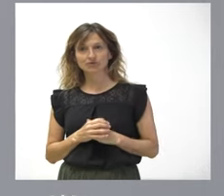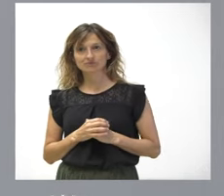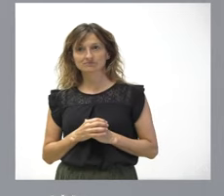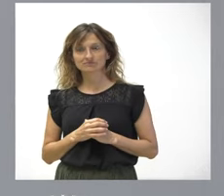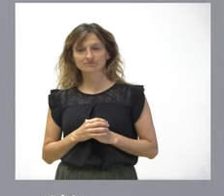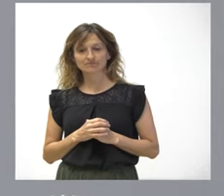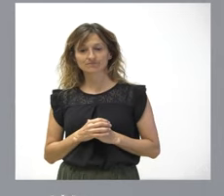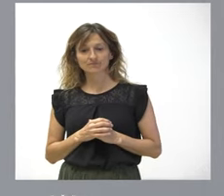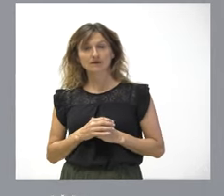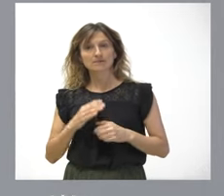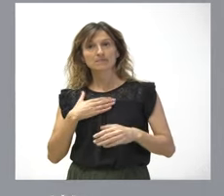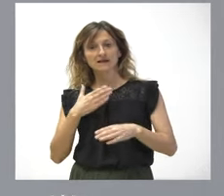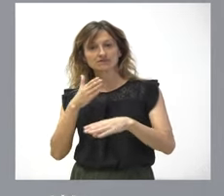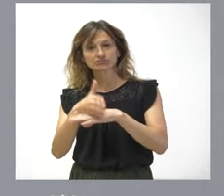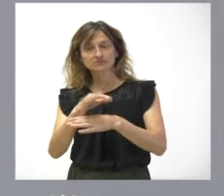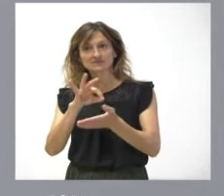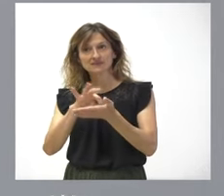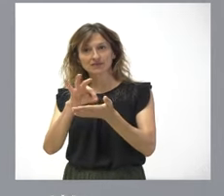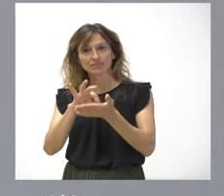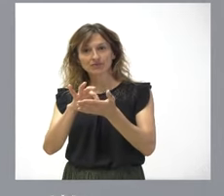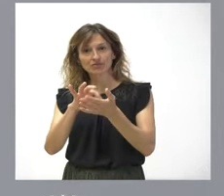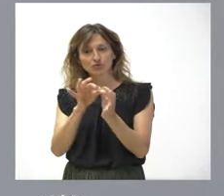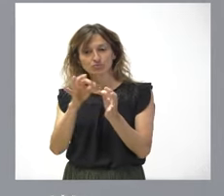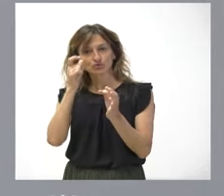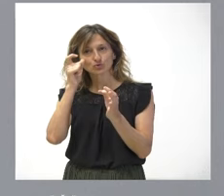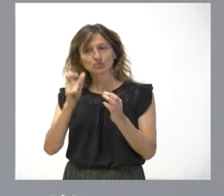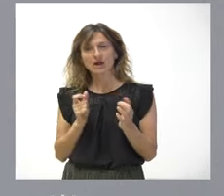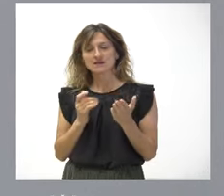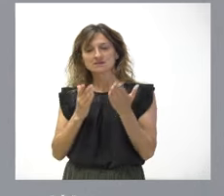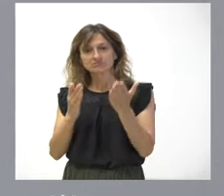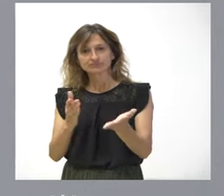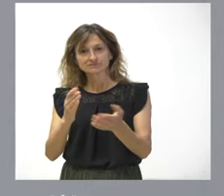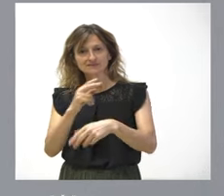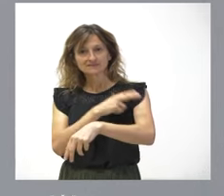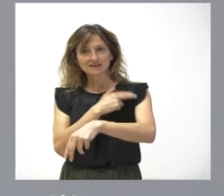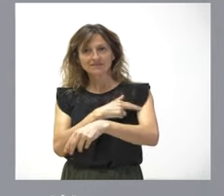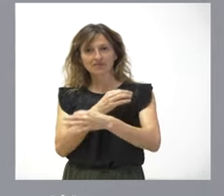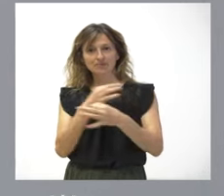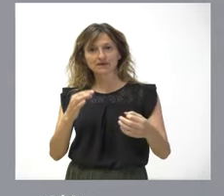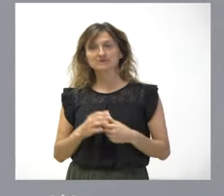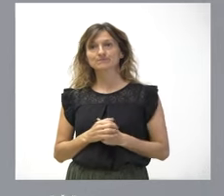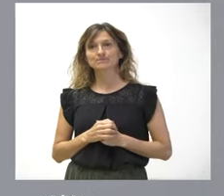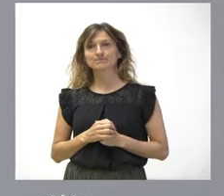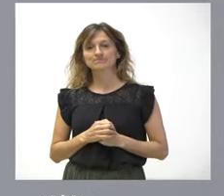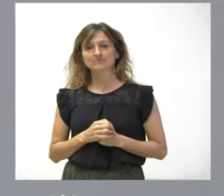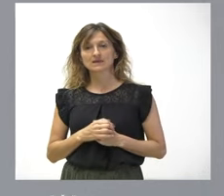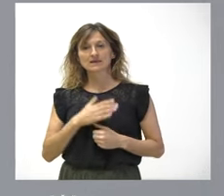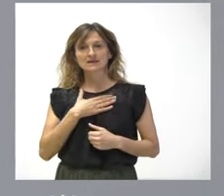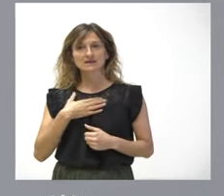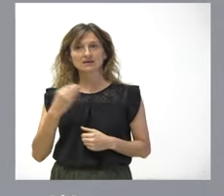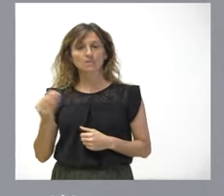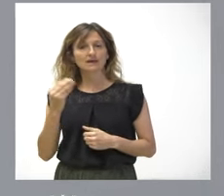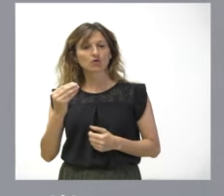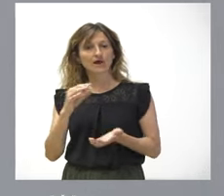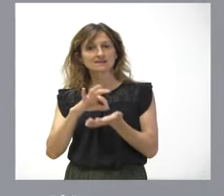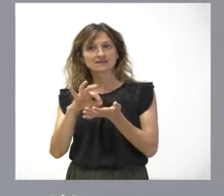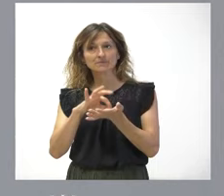servicios también al mundo rural y para que prestemos la asistencia sanitaria por tanto para mejorar la asistencia sanitaria para hacer